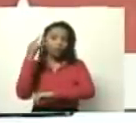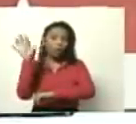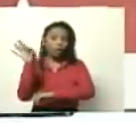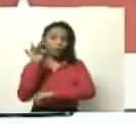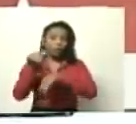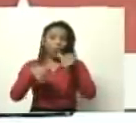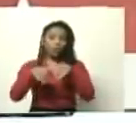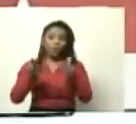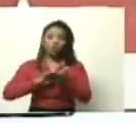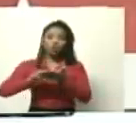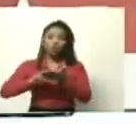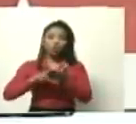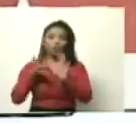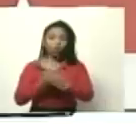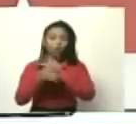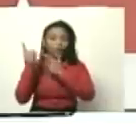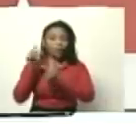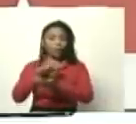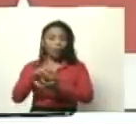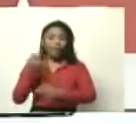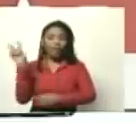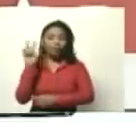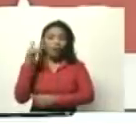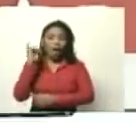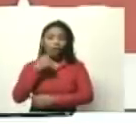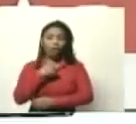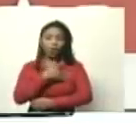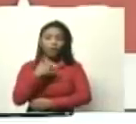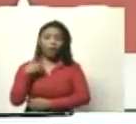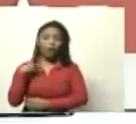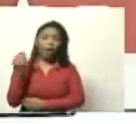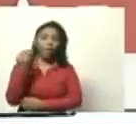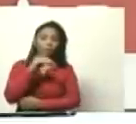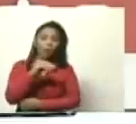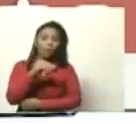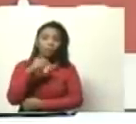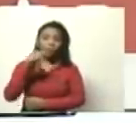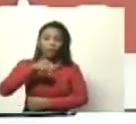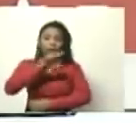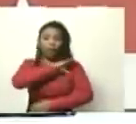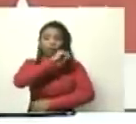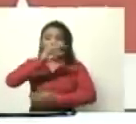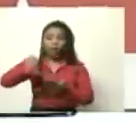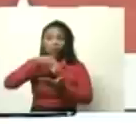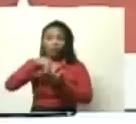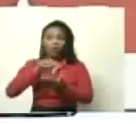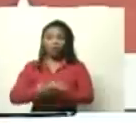no soluciona eso. Bueno, Venezuela tiene, yo quiero además desde esta dirección nacional